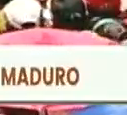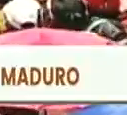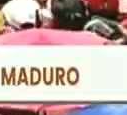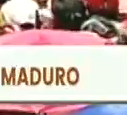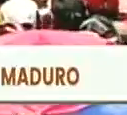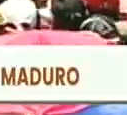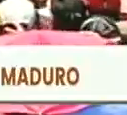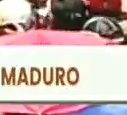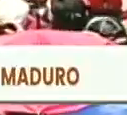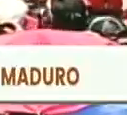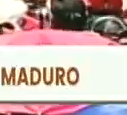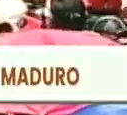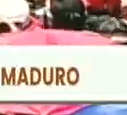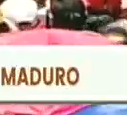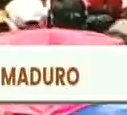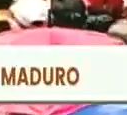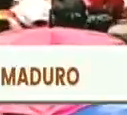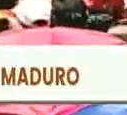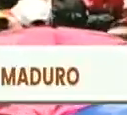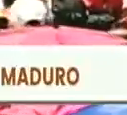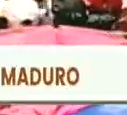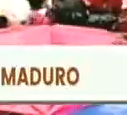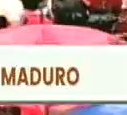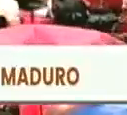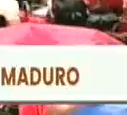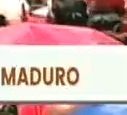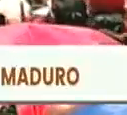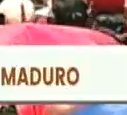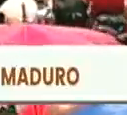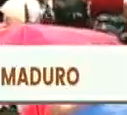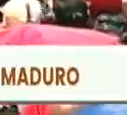Moral alta. Yo salí de la casa ahí y me dijo Marlene, cuidado que te moja.